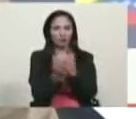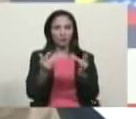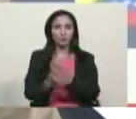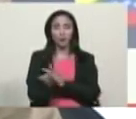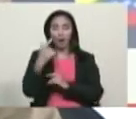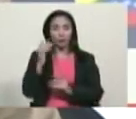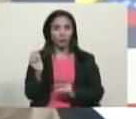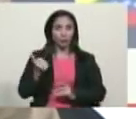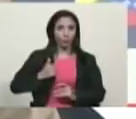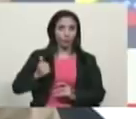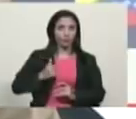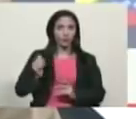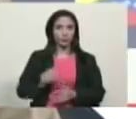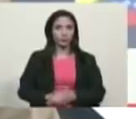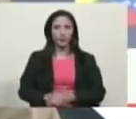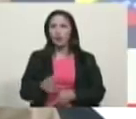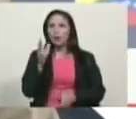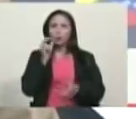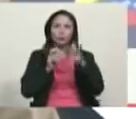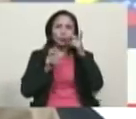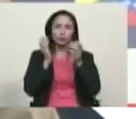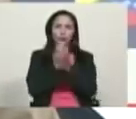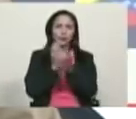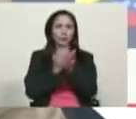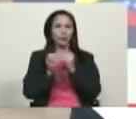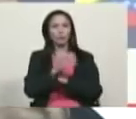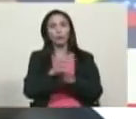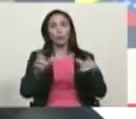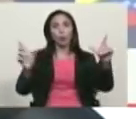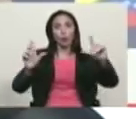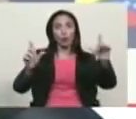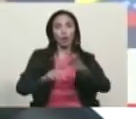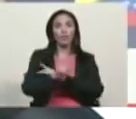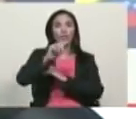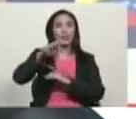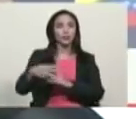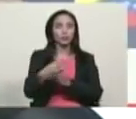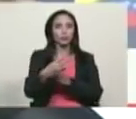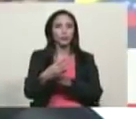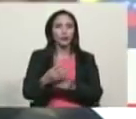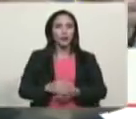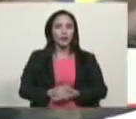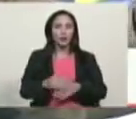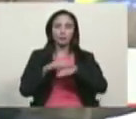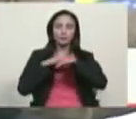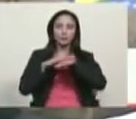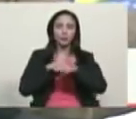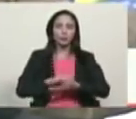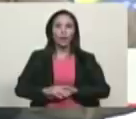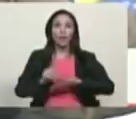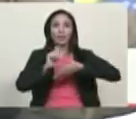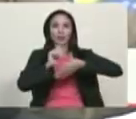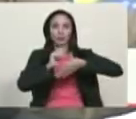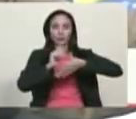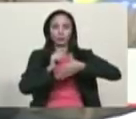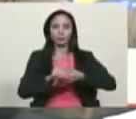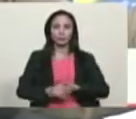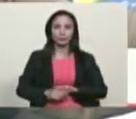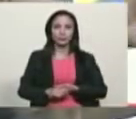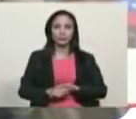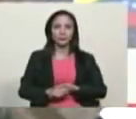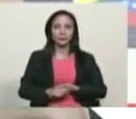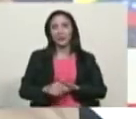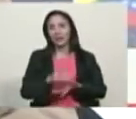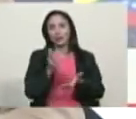gran ventaja, Abel. Yo lo escucho mucho cuando tú declaras por Telesur. Yo sigo todos estos eventos que ustedes